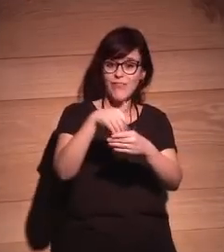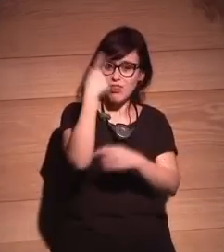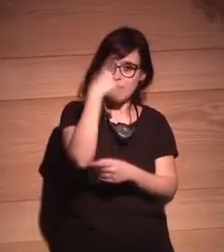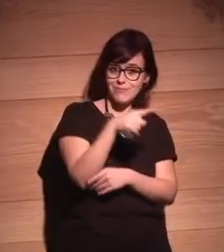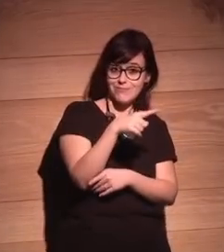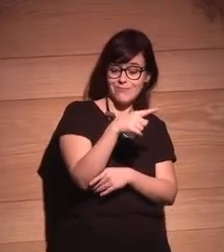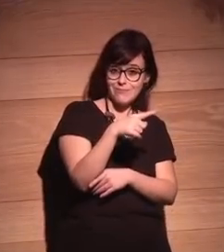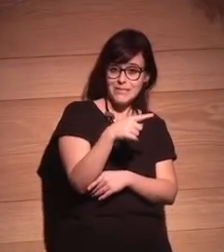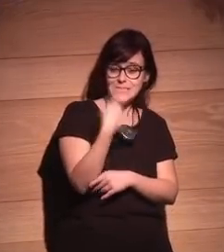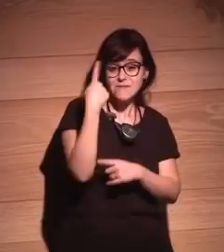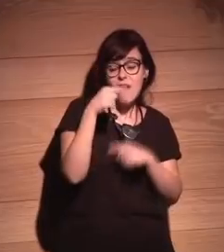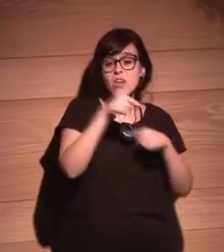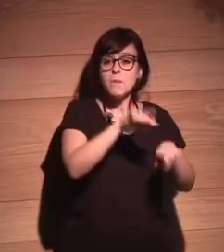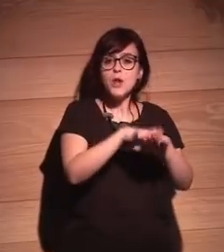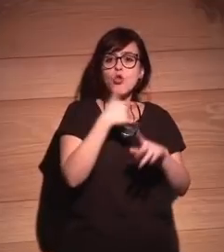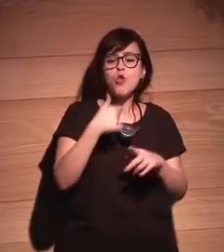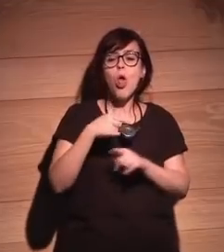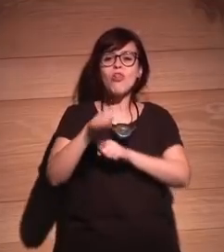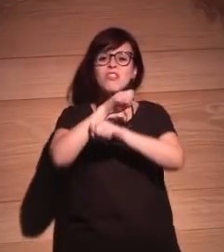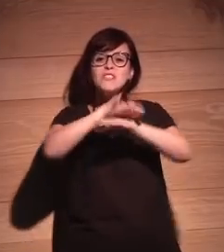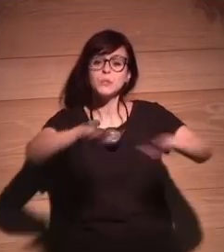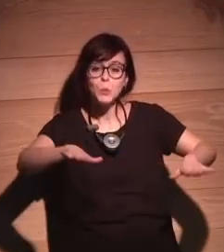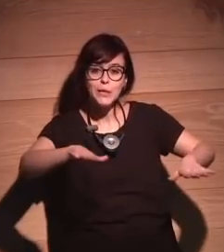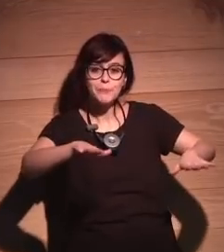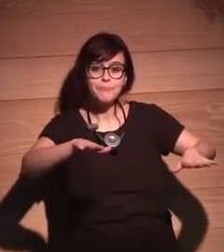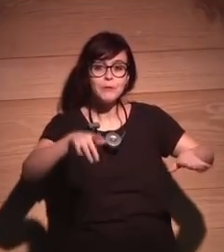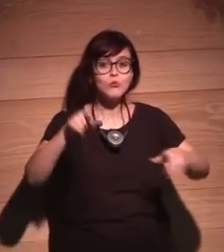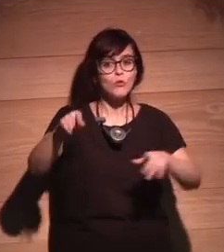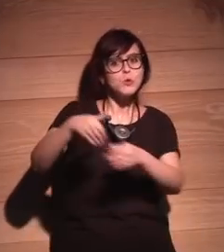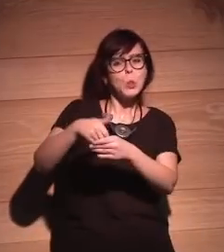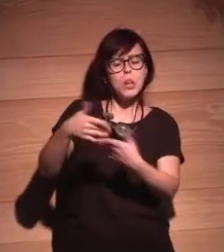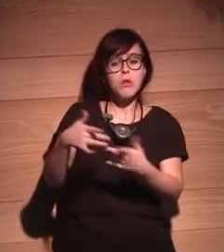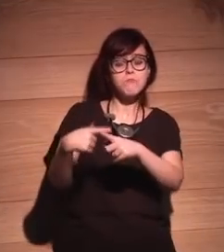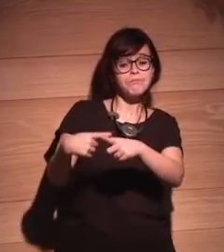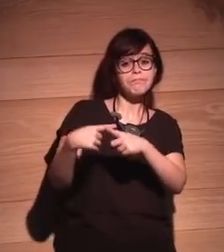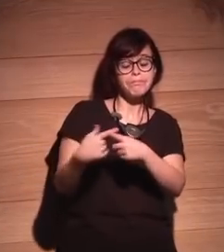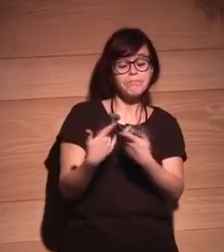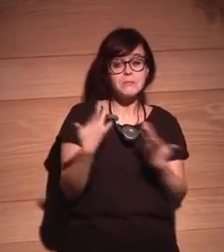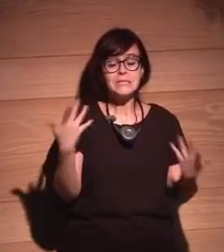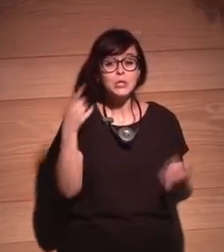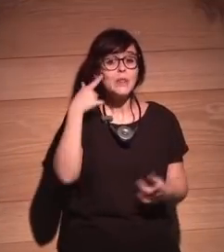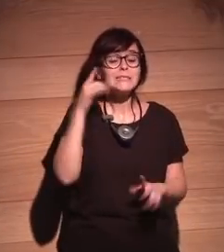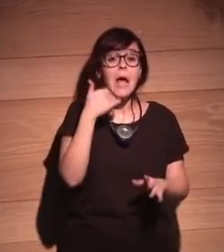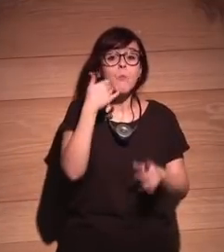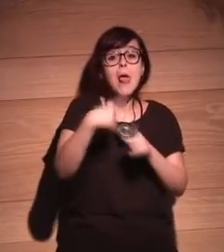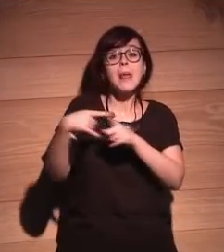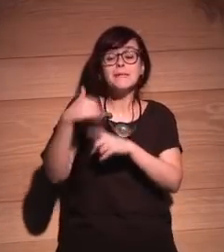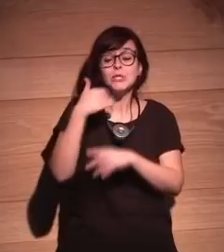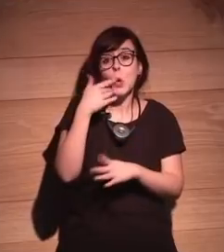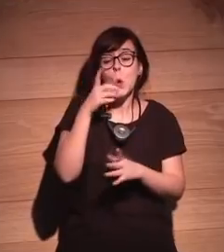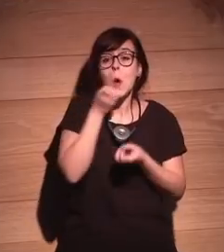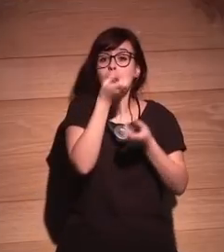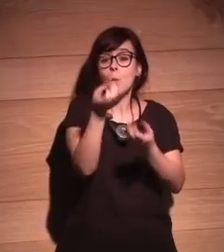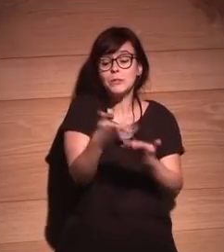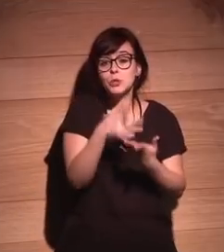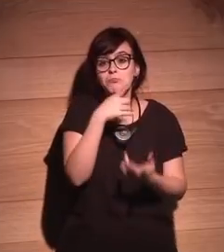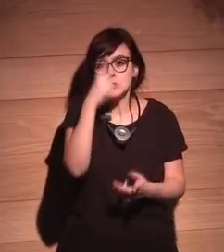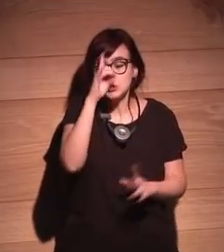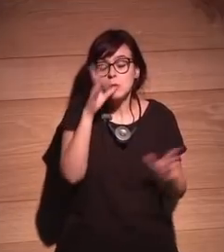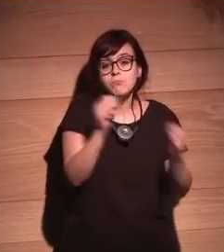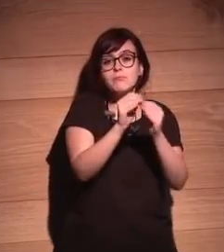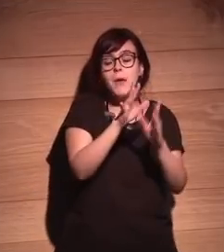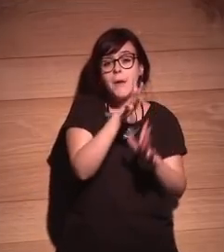sigo todavía a día de hoy sabiendo distribuir. Pero sí, vamos, coincido, perdona, por añadirte un elemento al argumento que coincido, no